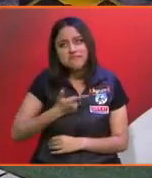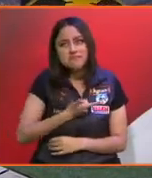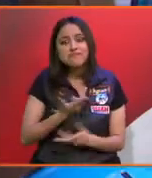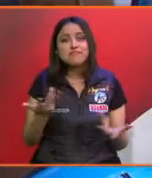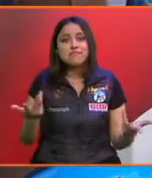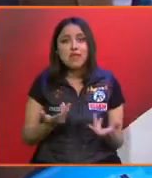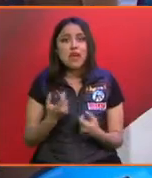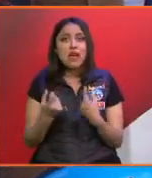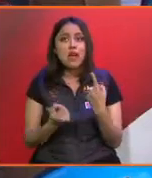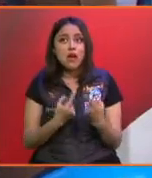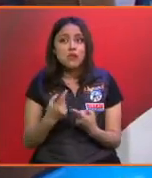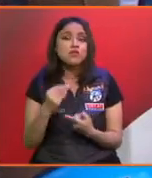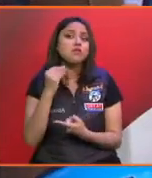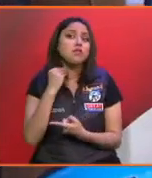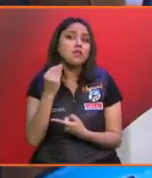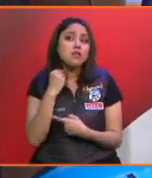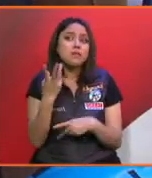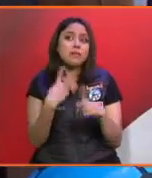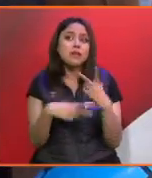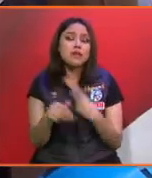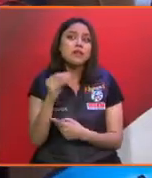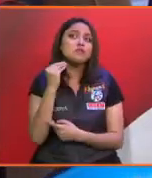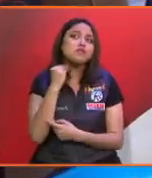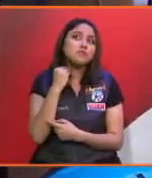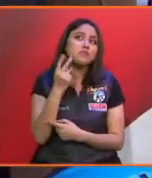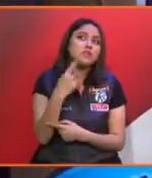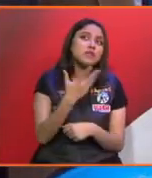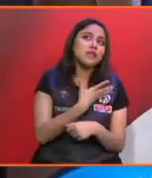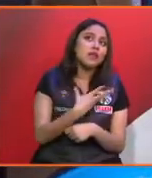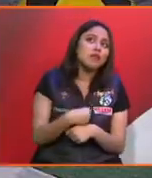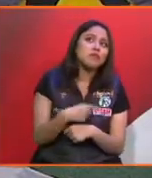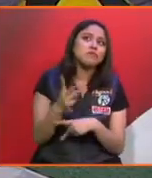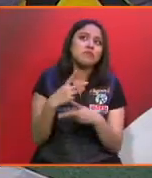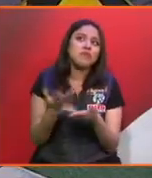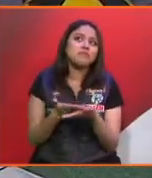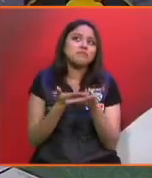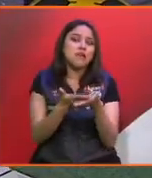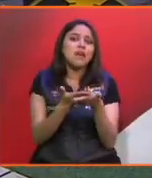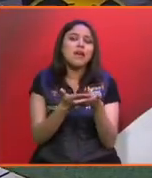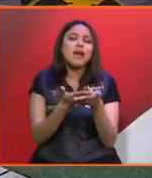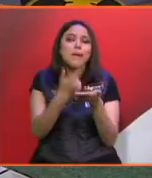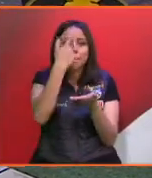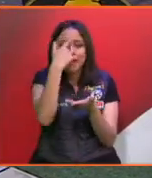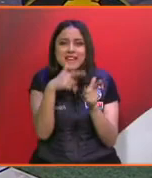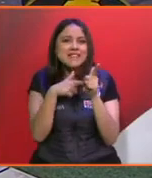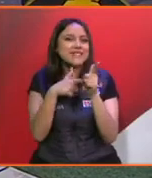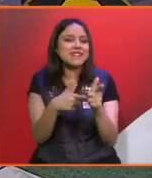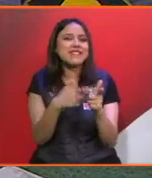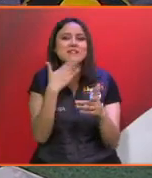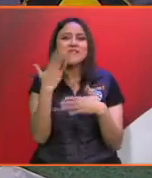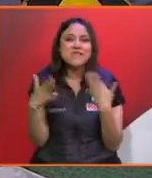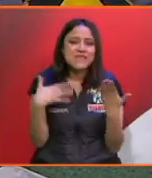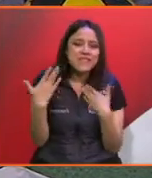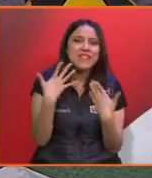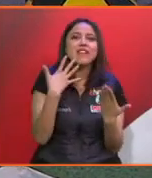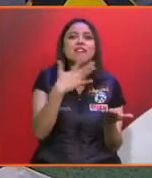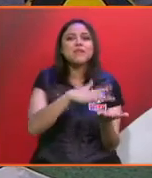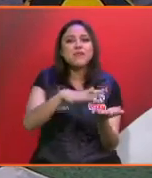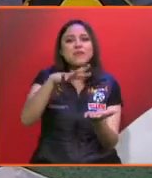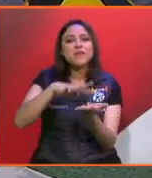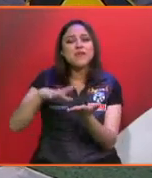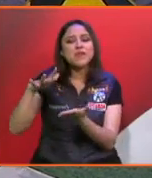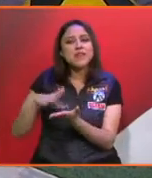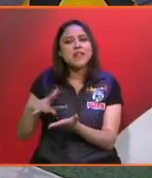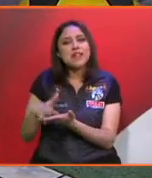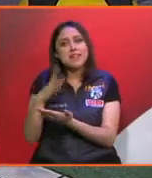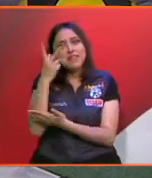ver, ya algunos de los abogados traen a sus hijos para que sigan viendo espíritu y este apoyo que da la